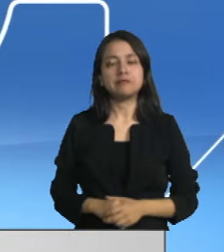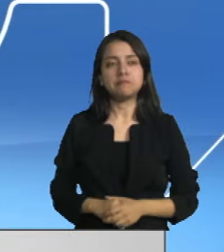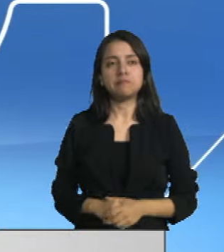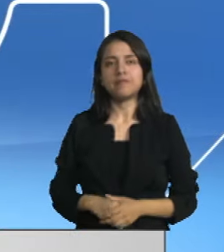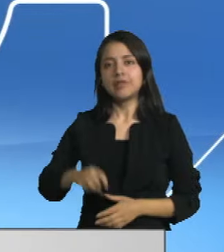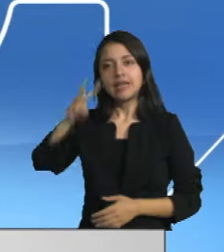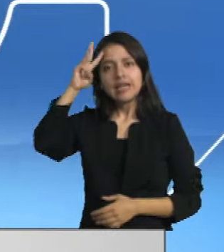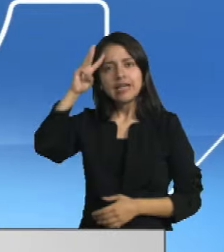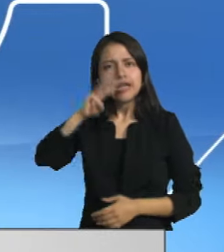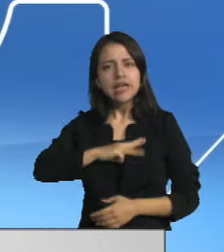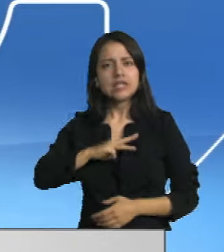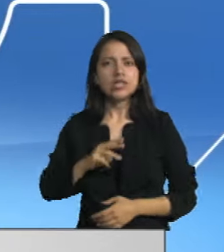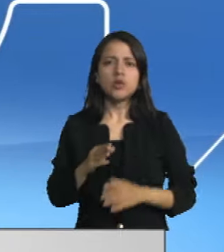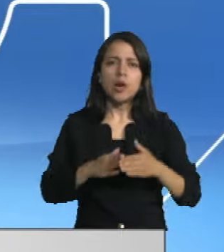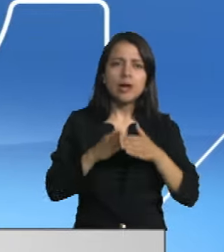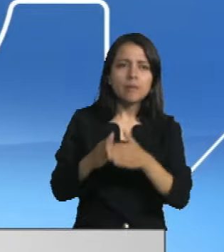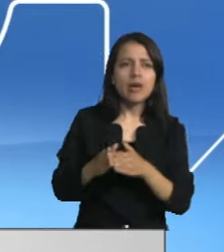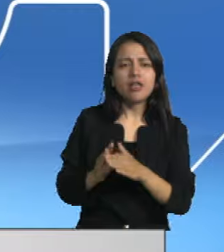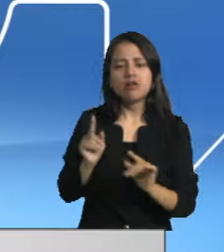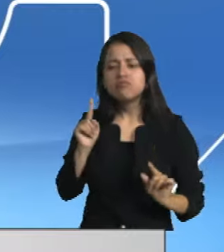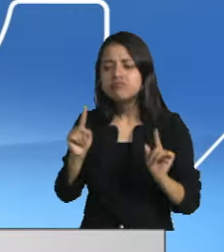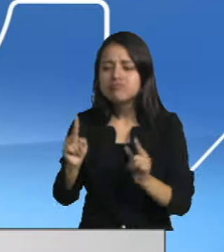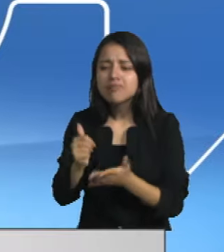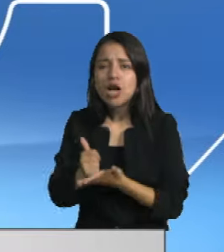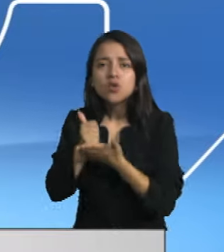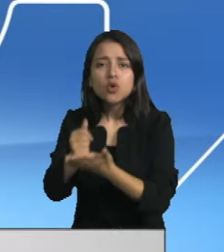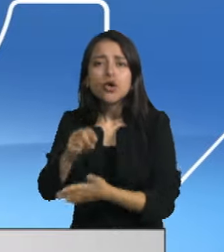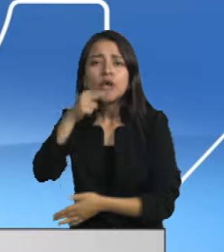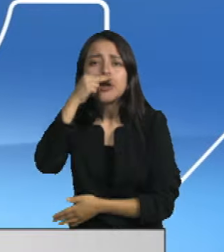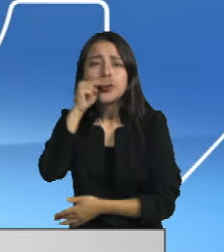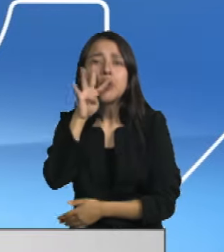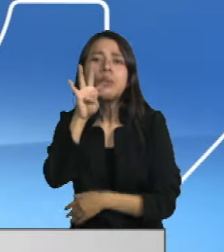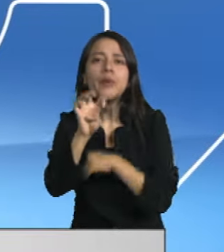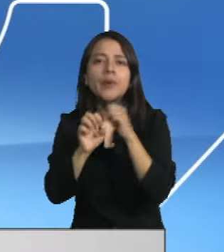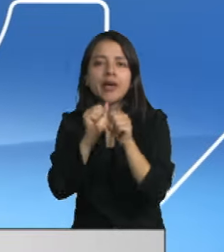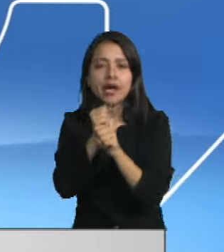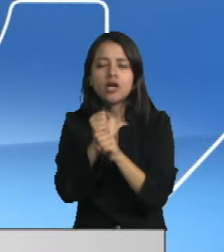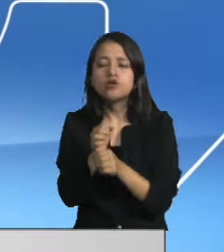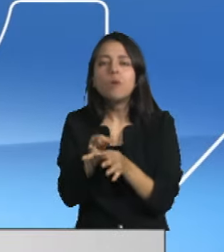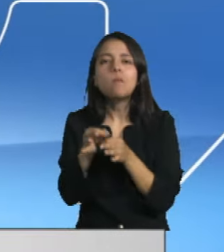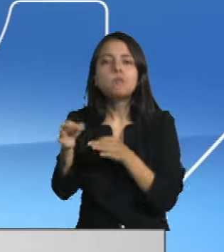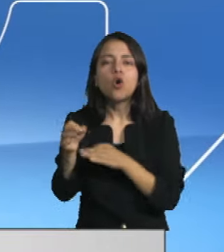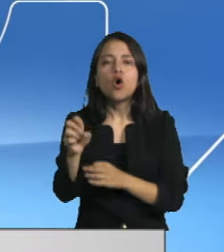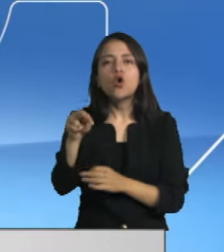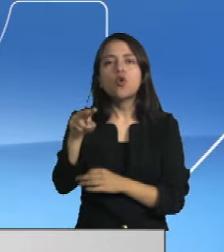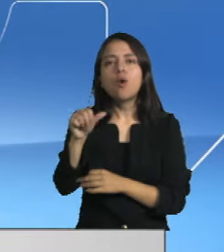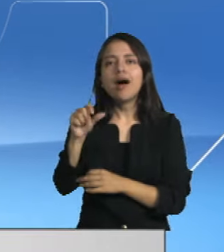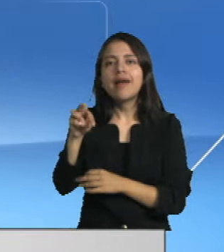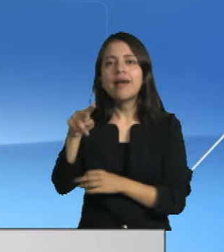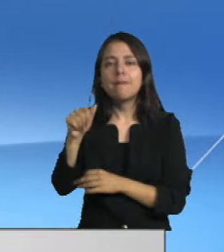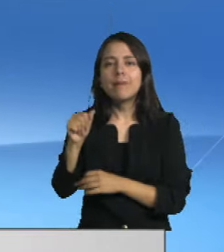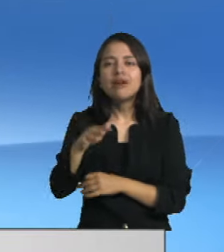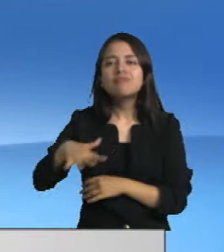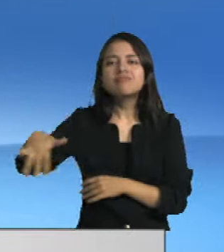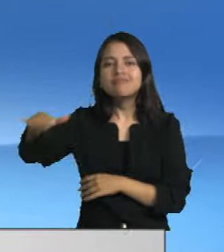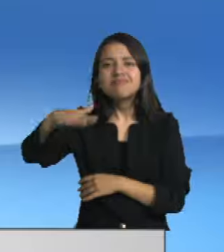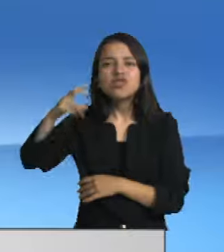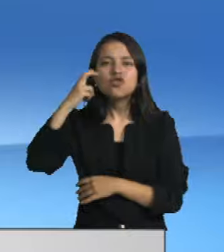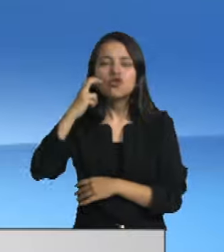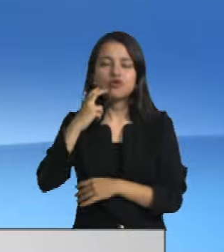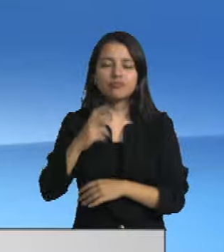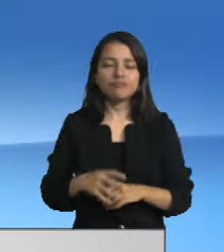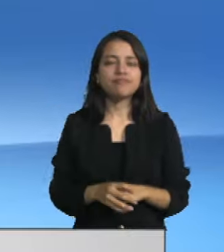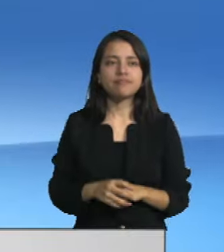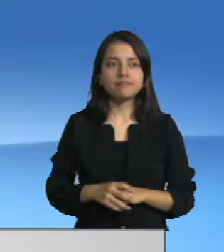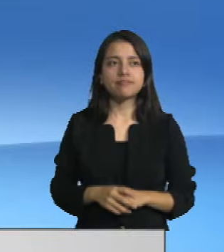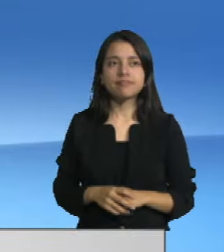Nacional brindaron los primeros auxilios a un menor de 9 años de edad en el corregimiento de Noanamá, municipio del Medio San Juan, en el departamento del